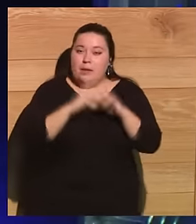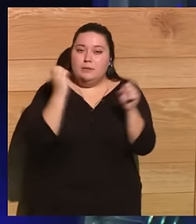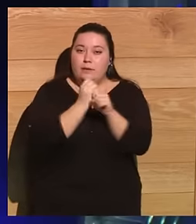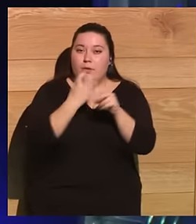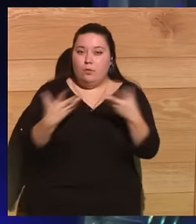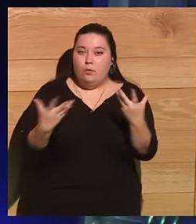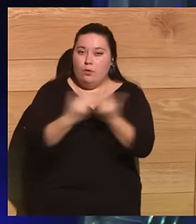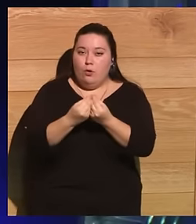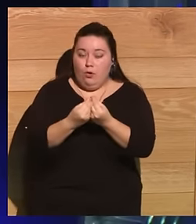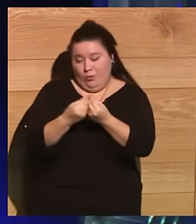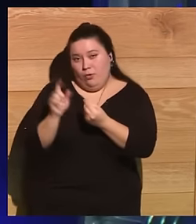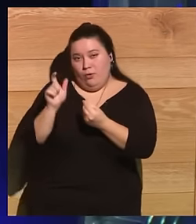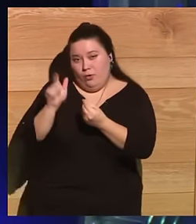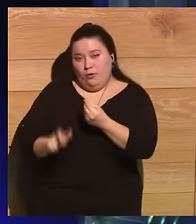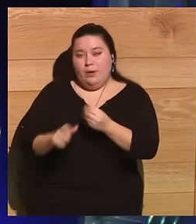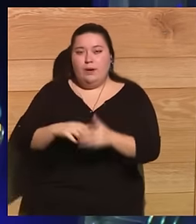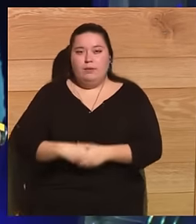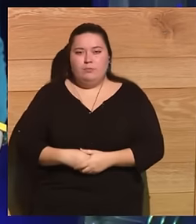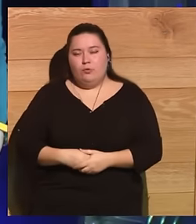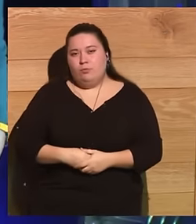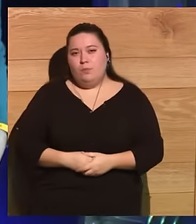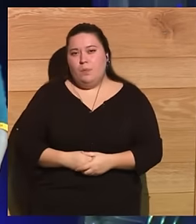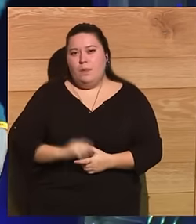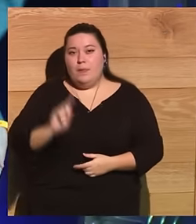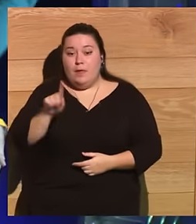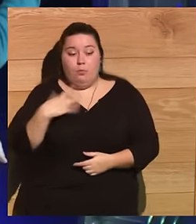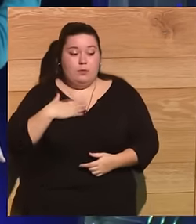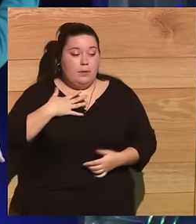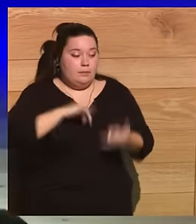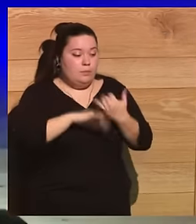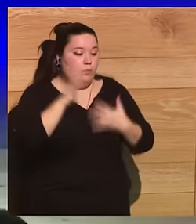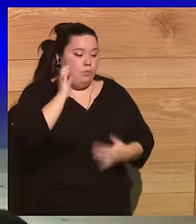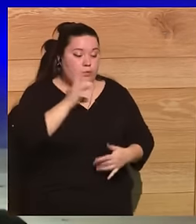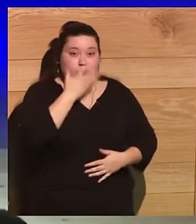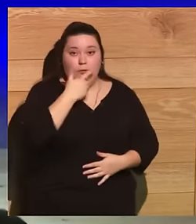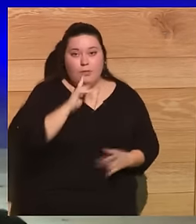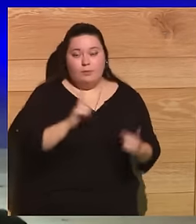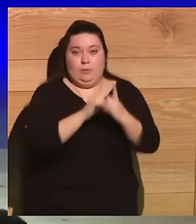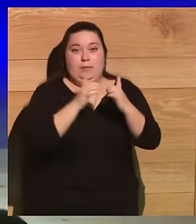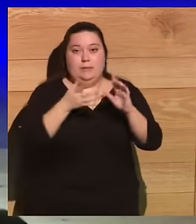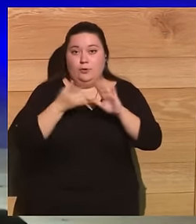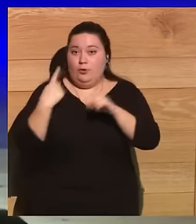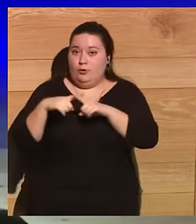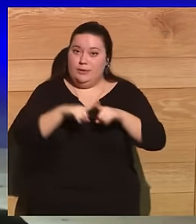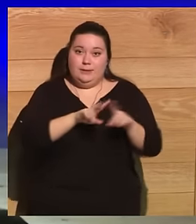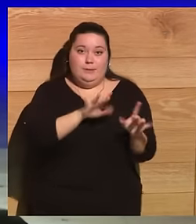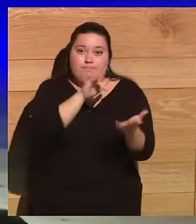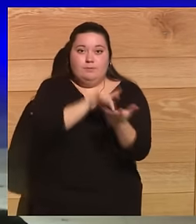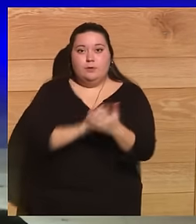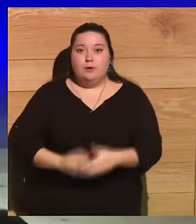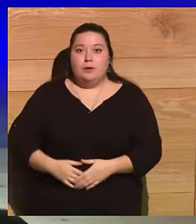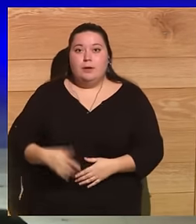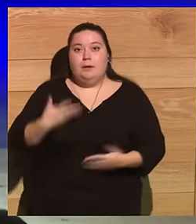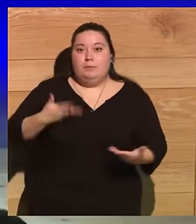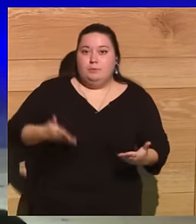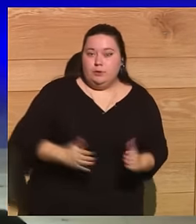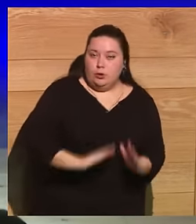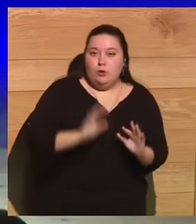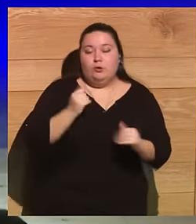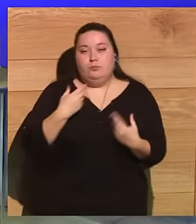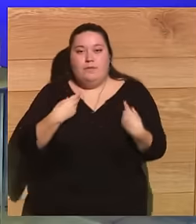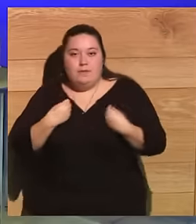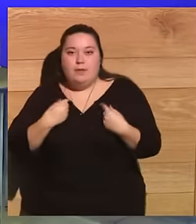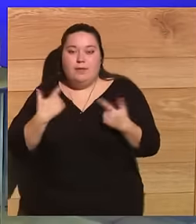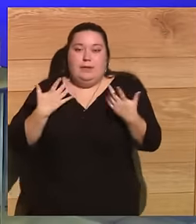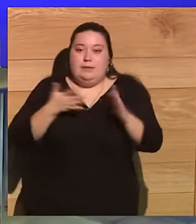con Stanislas hace como 15 años y luego conocí a mi mujer, con lo cual estas cosas también pasan en su laboratorio. Mis hijos y mi vida